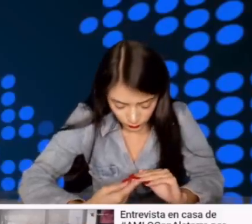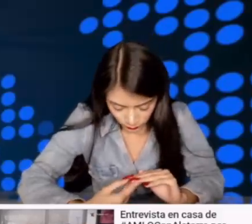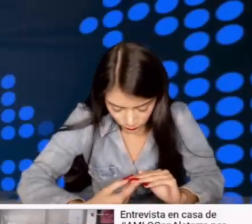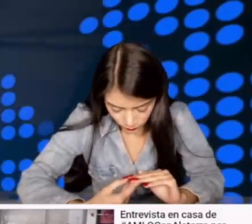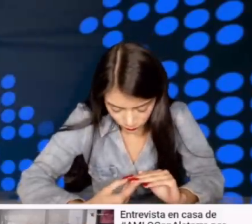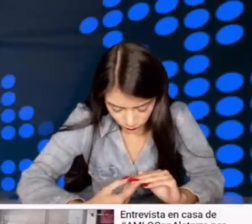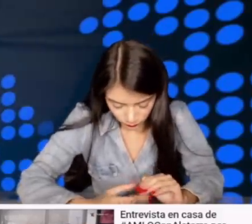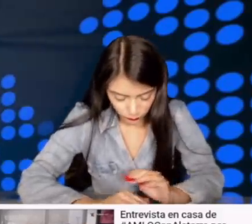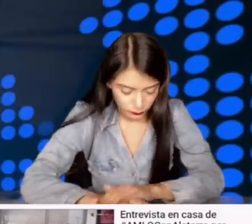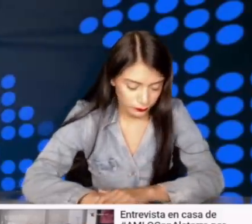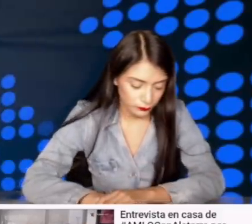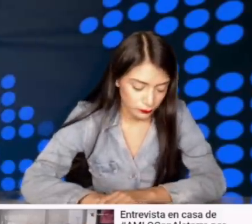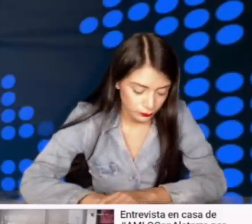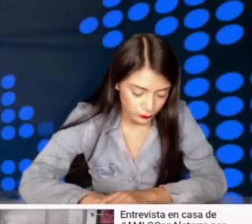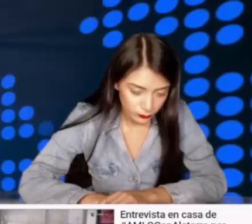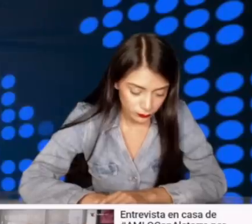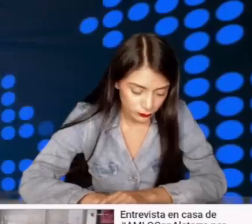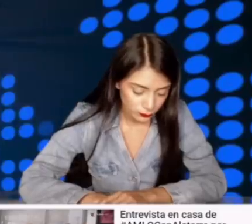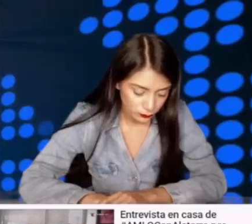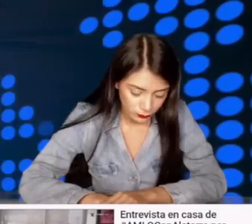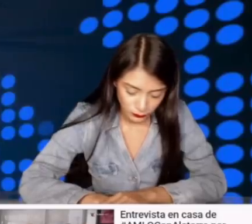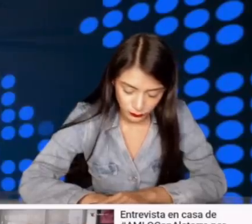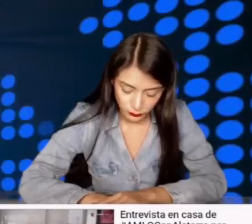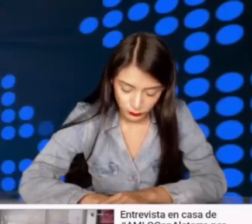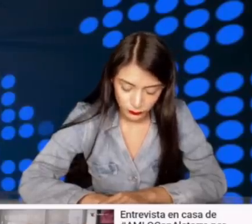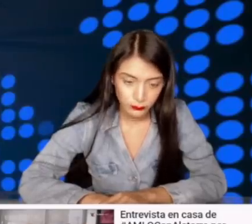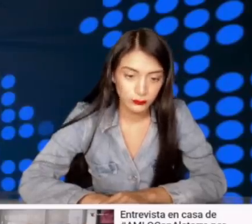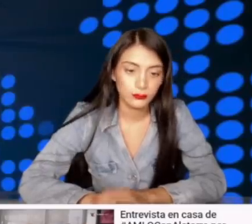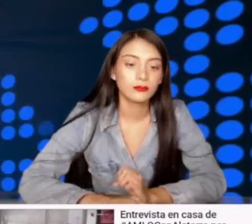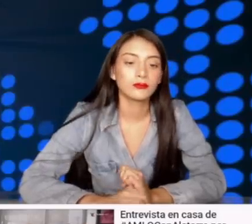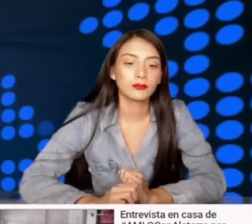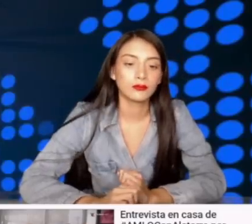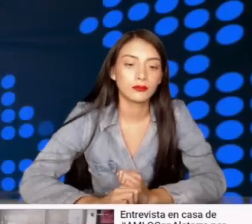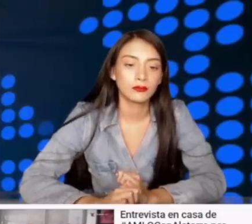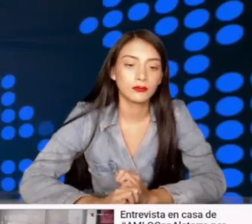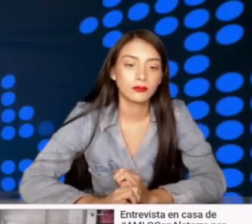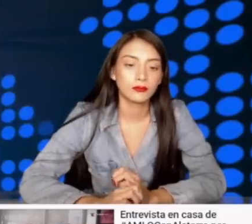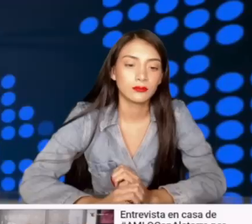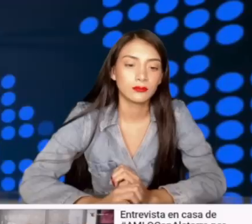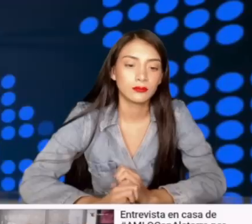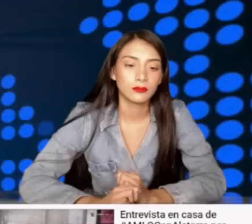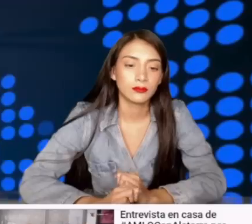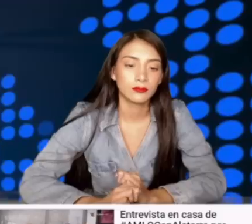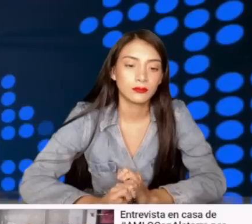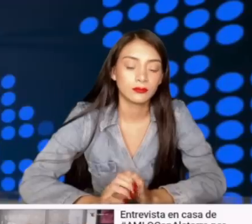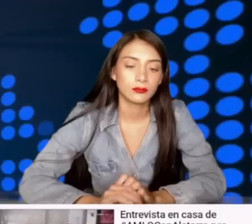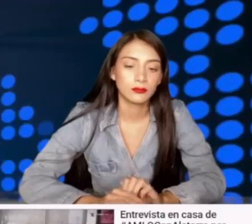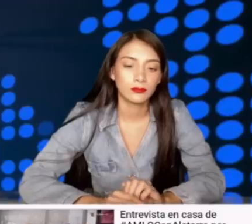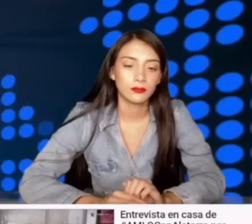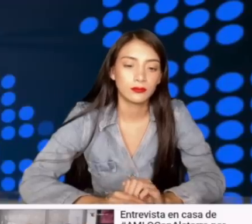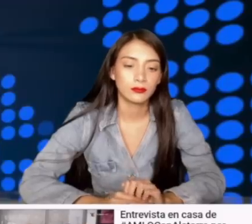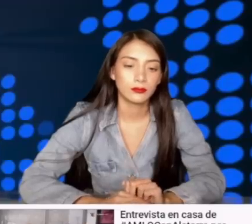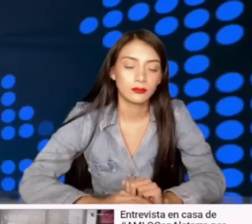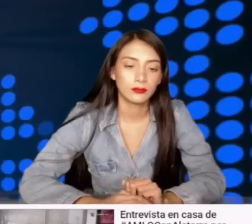federal 2017-2018, particularmente con la construcción de la serie del